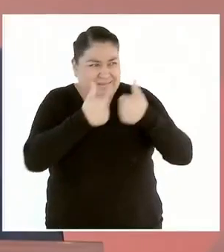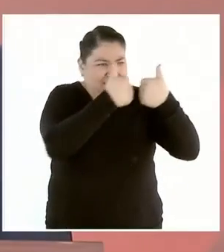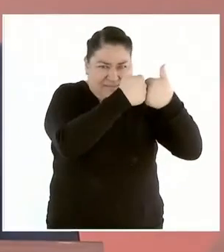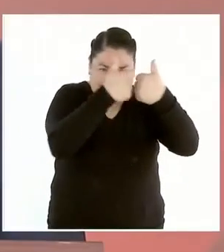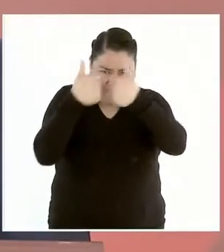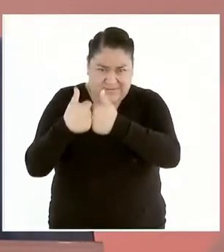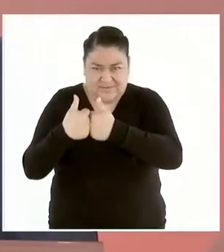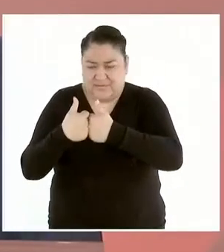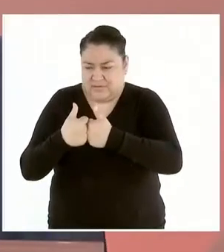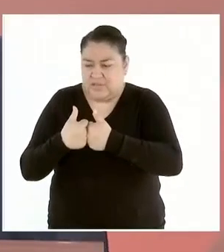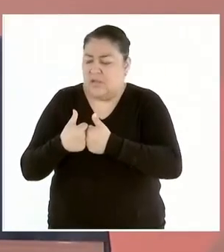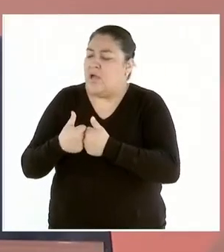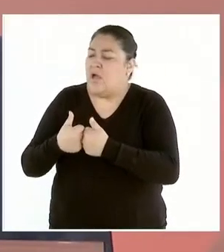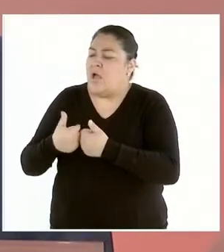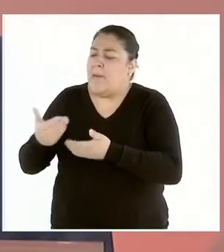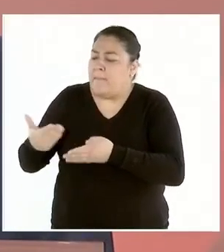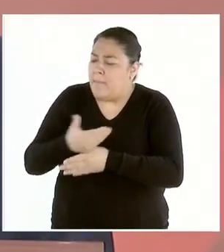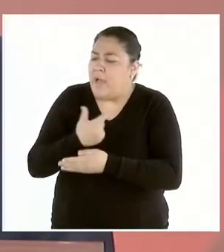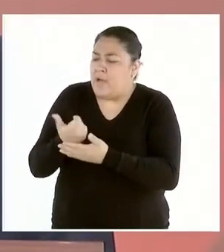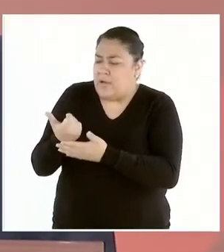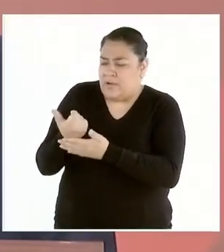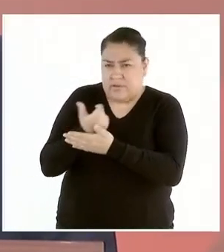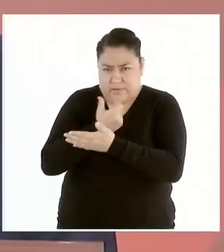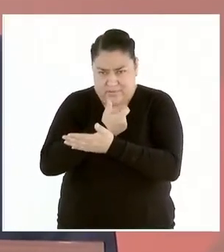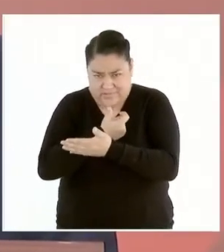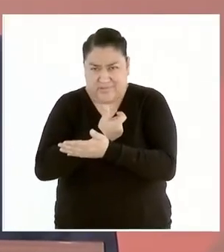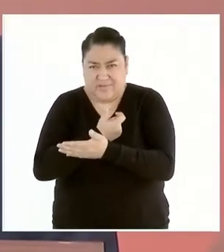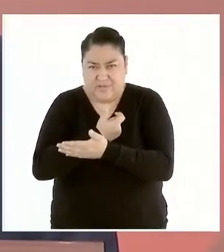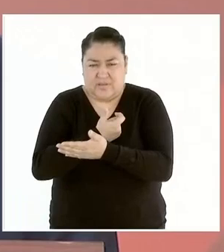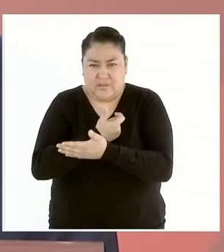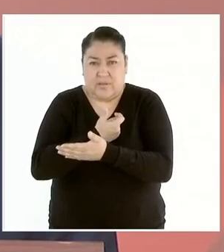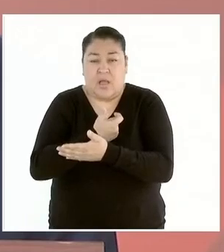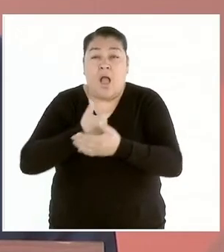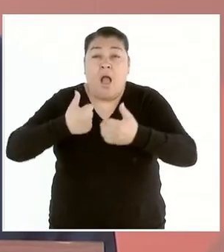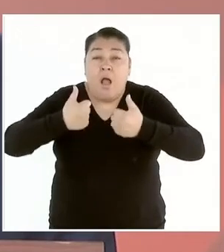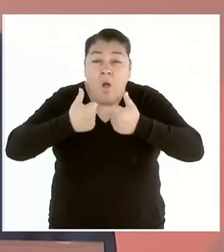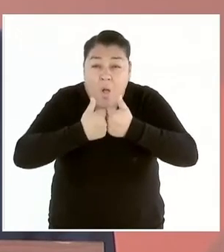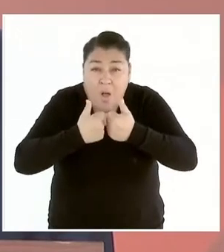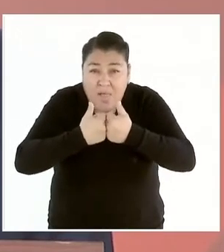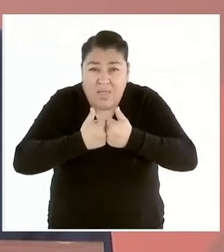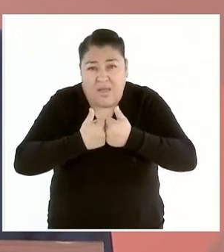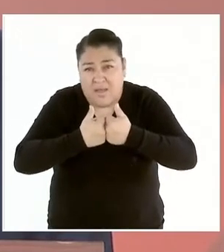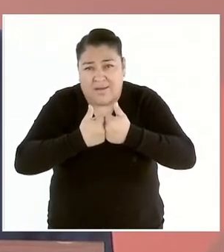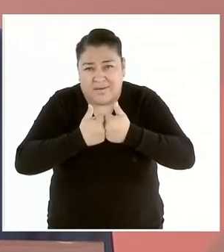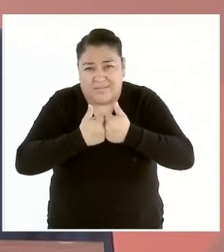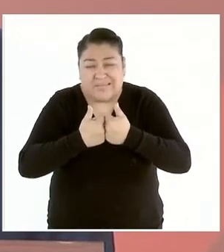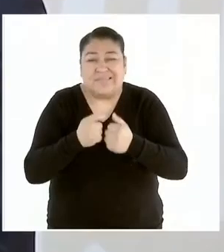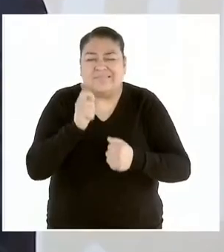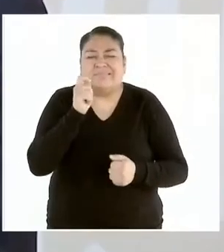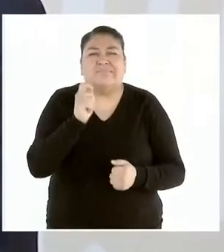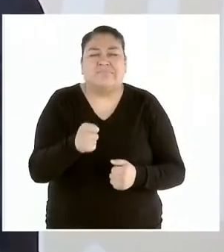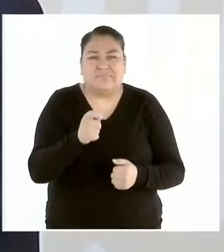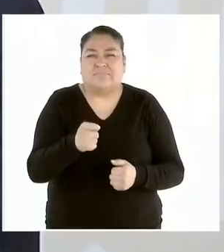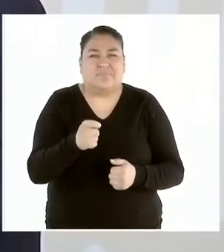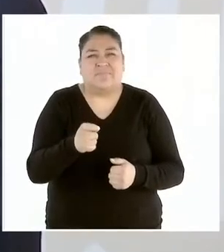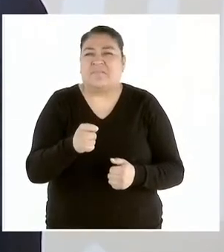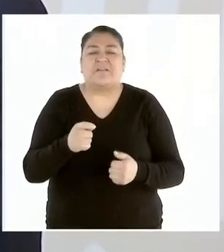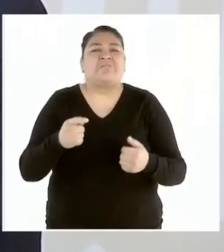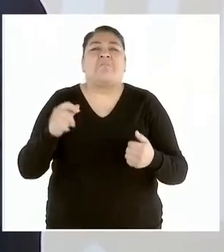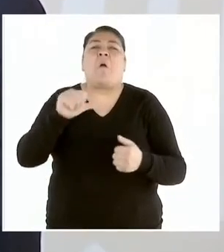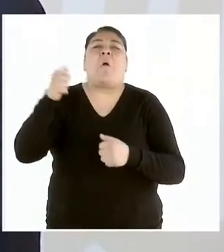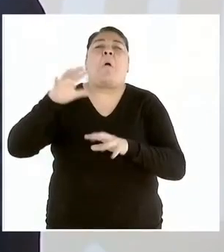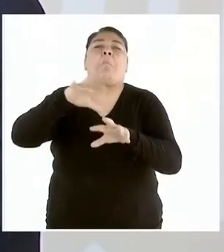fuente de ingresos se encontraban prácticamente embargadas